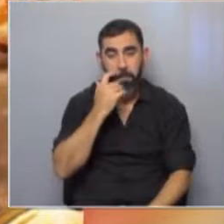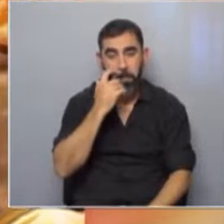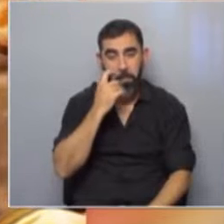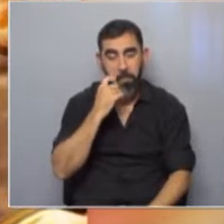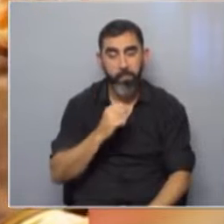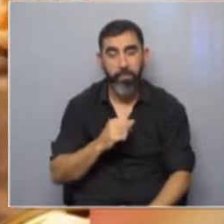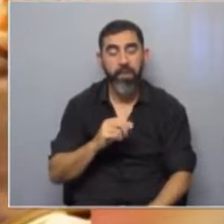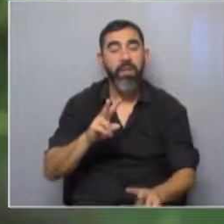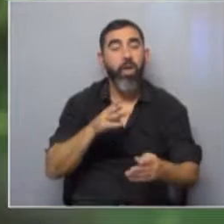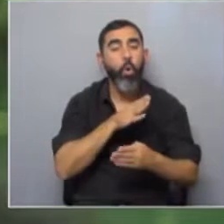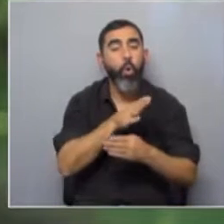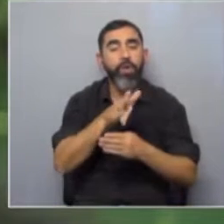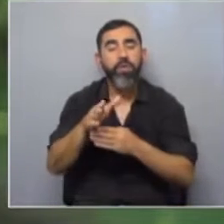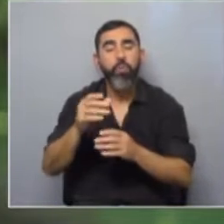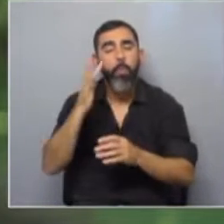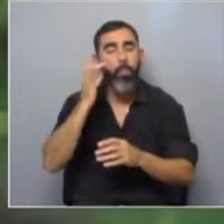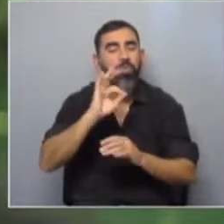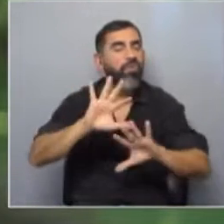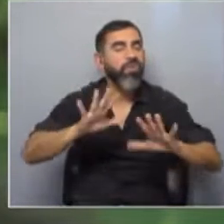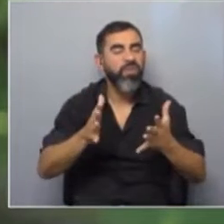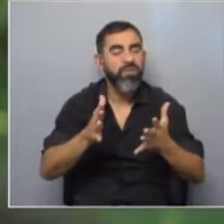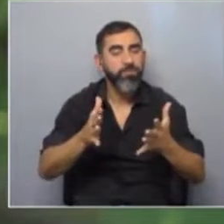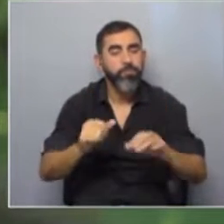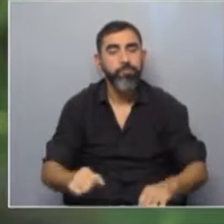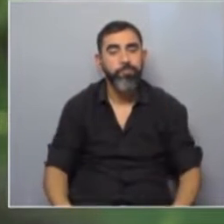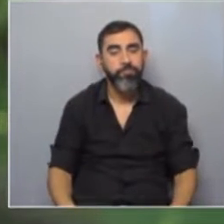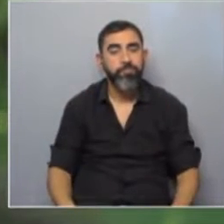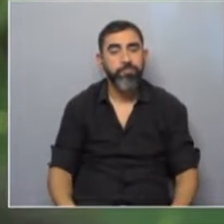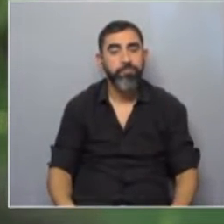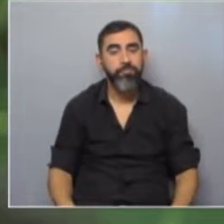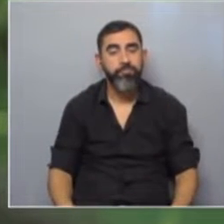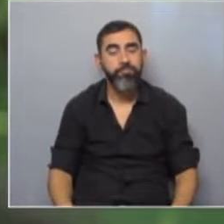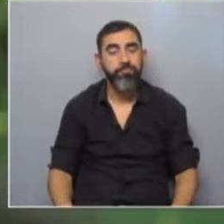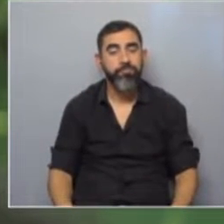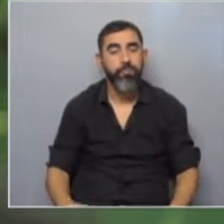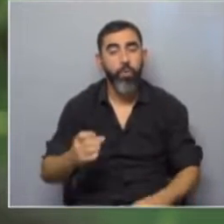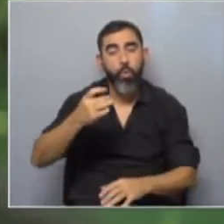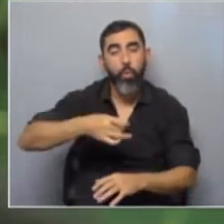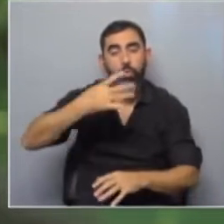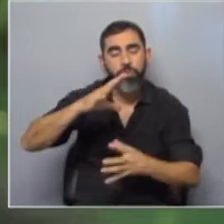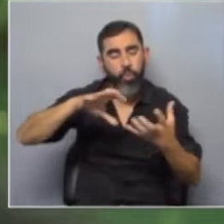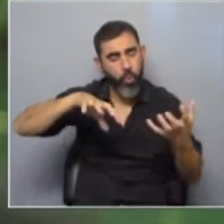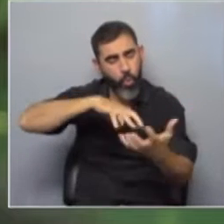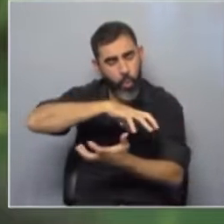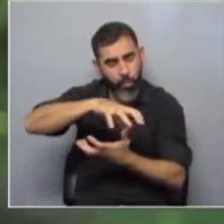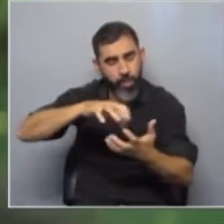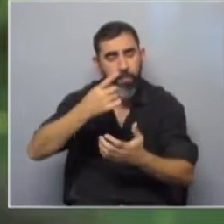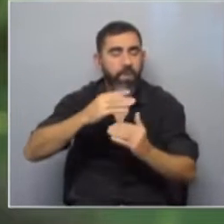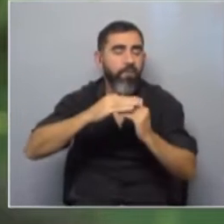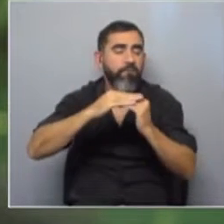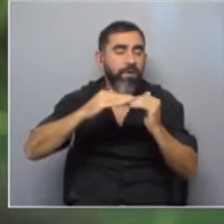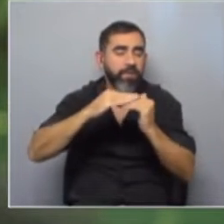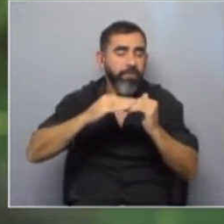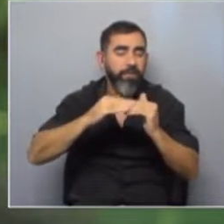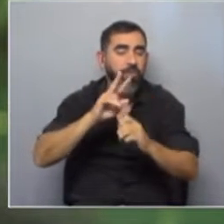La orientación temporal de las personas tiene que ver con, en realidad es como un concepto súper complejo, pero que básicamente muchas veces